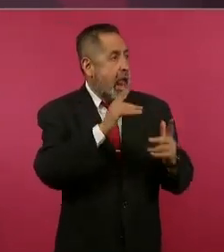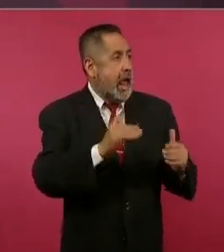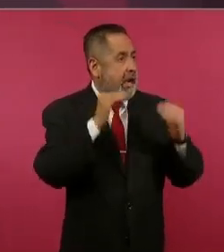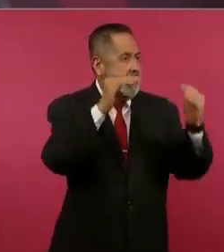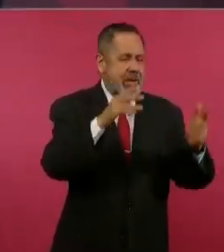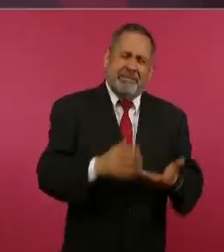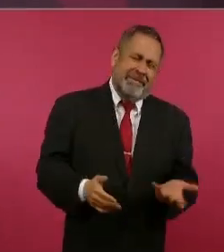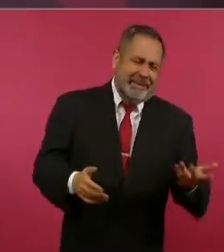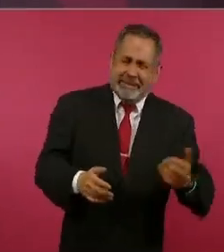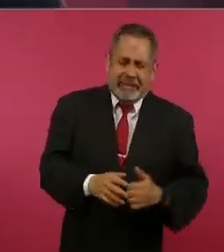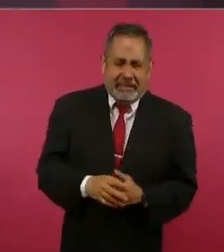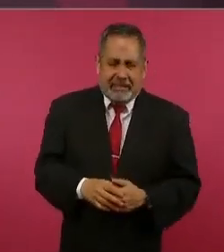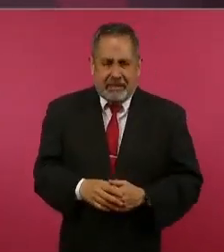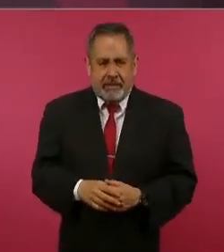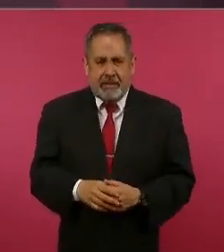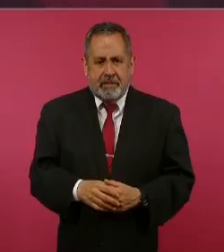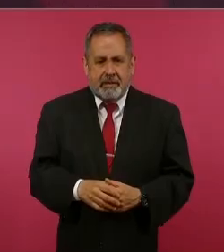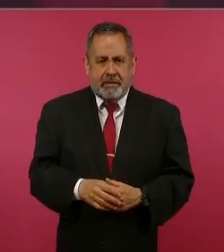Como si la riqueza fuese